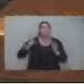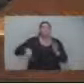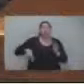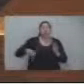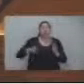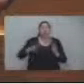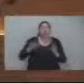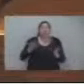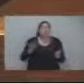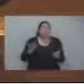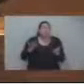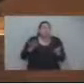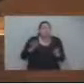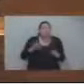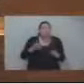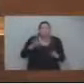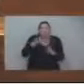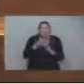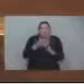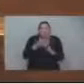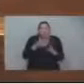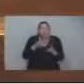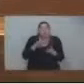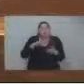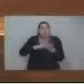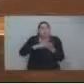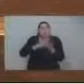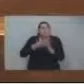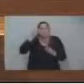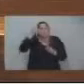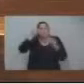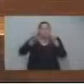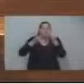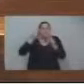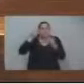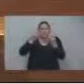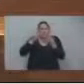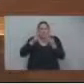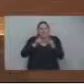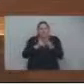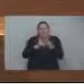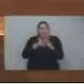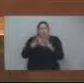para hacer un planteamiento de supresión de un privilegio.